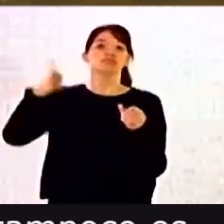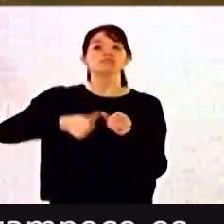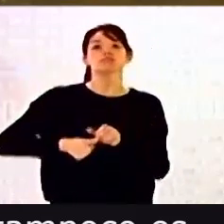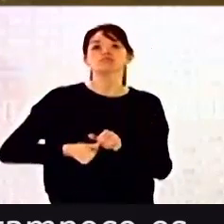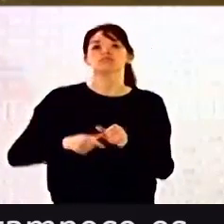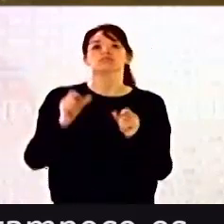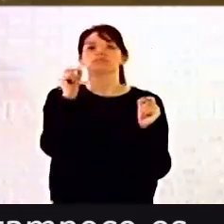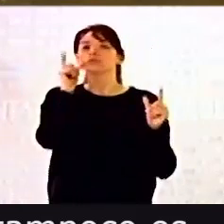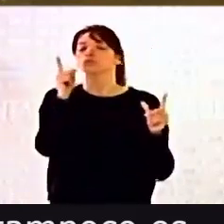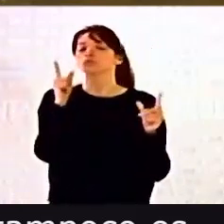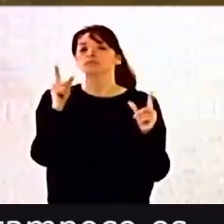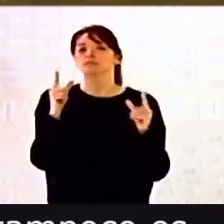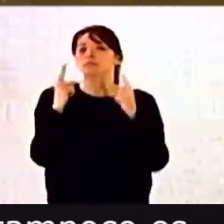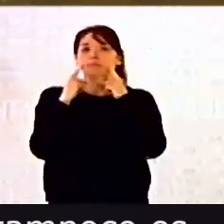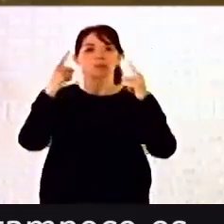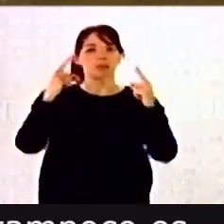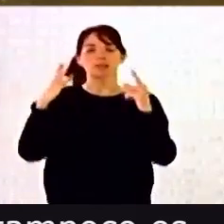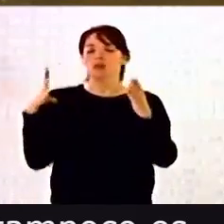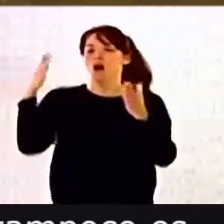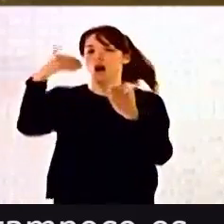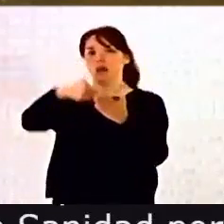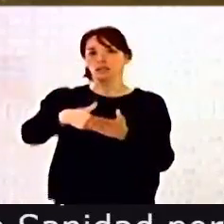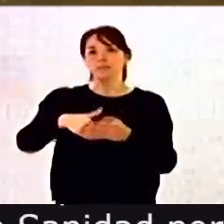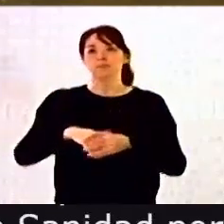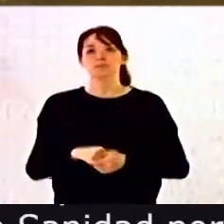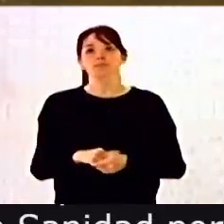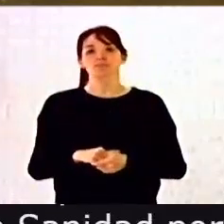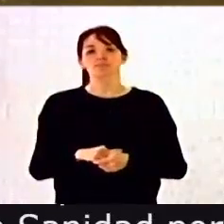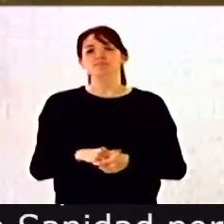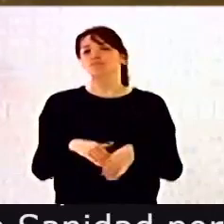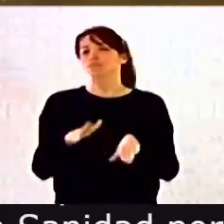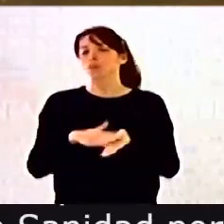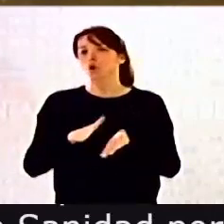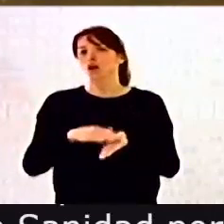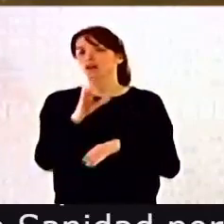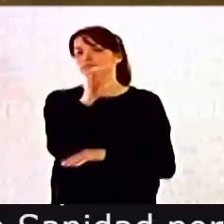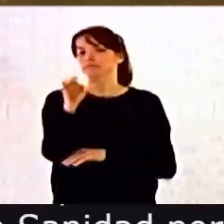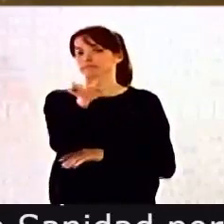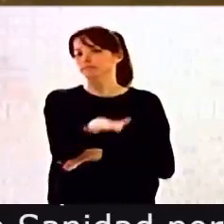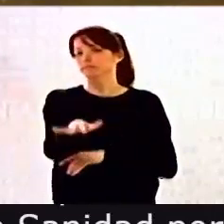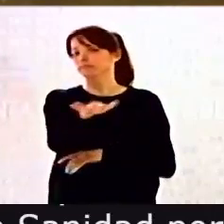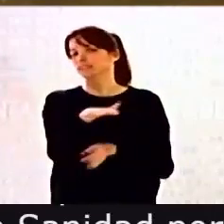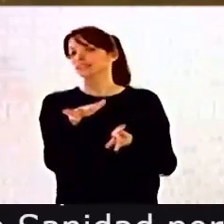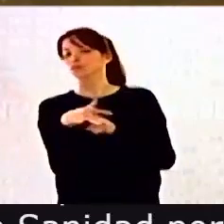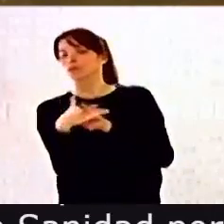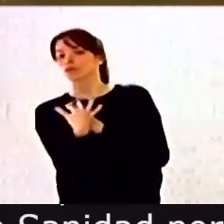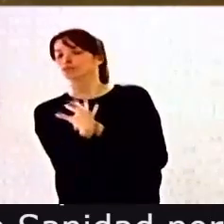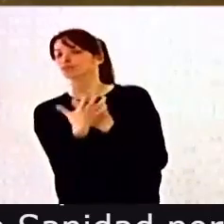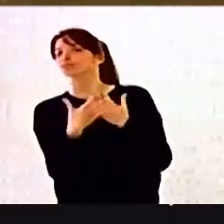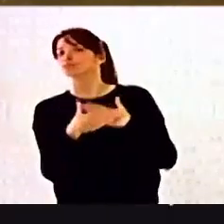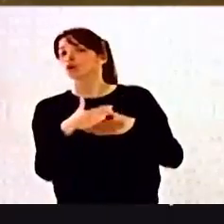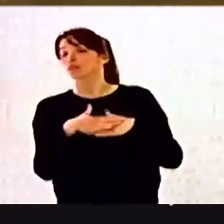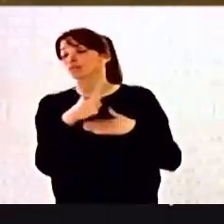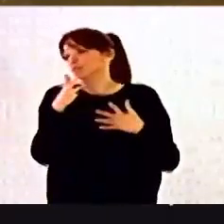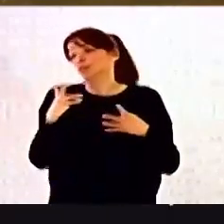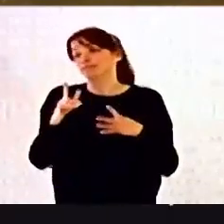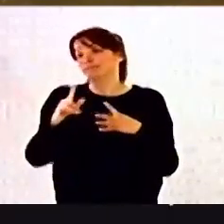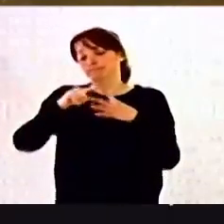desde el primer momento. Las causas de por qué Cáceres se encuentra así, pues mire usted, es una conjunción de